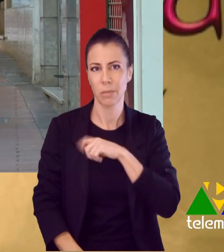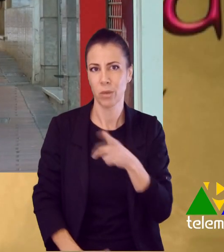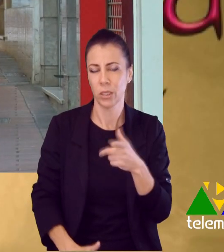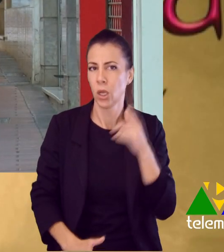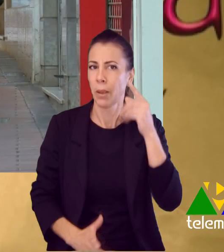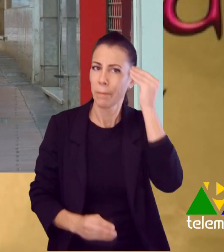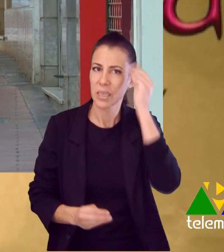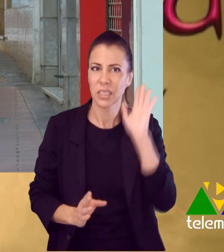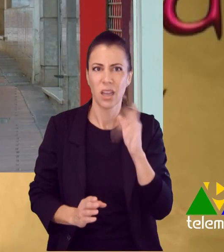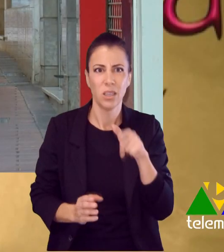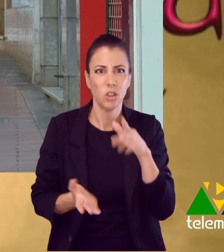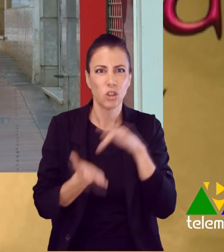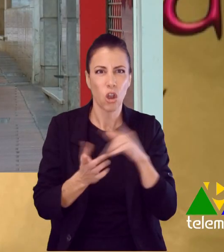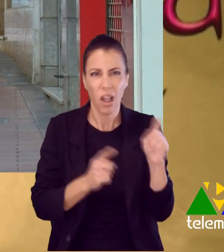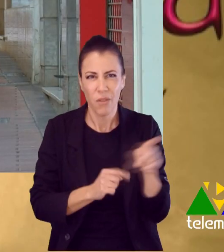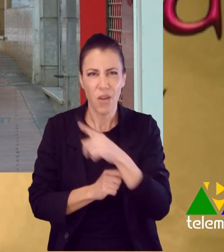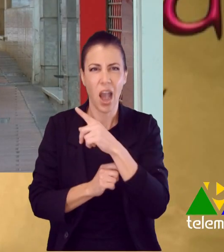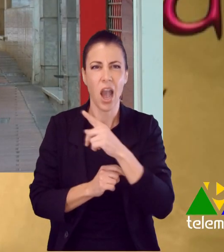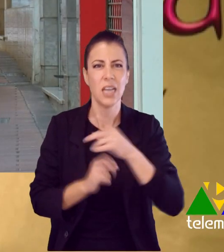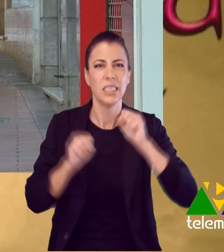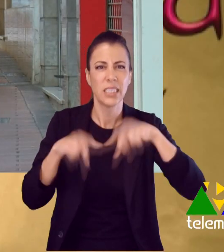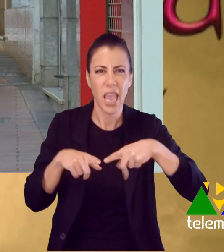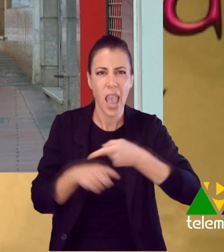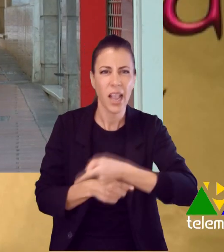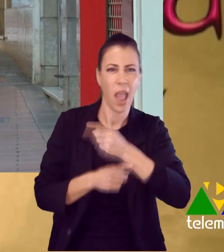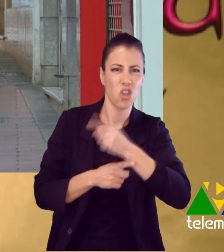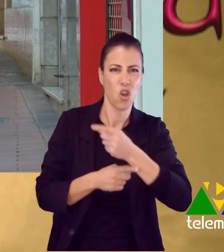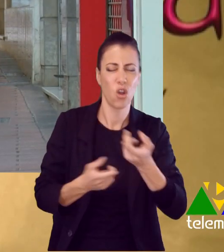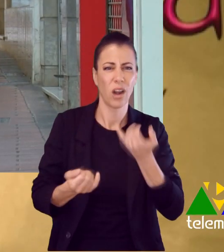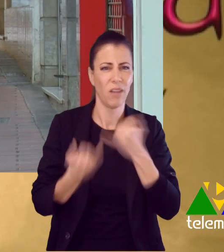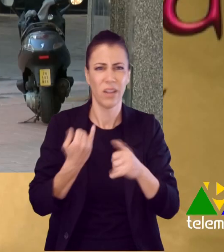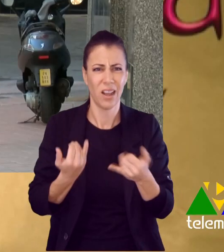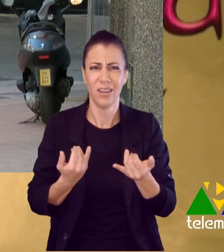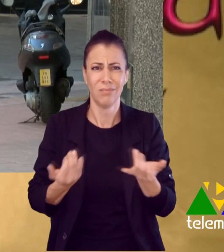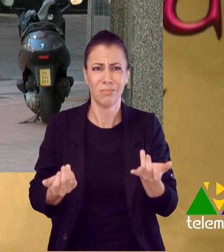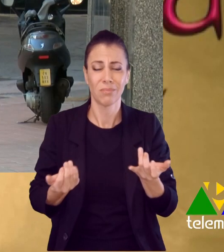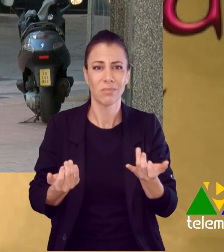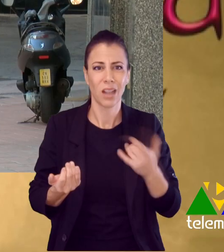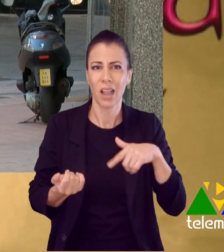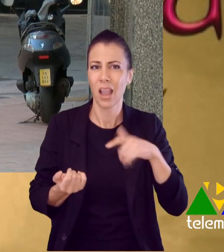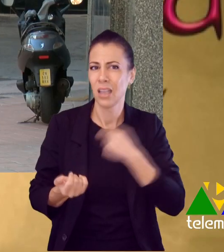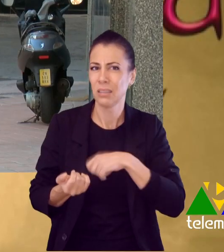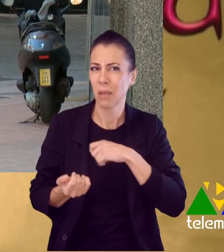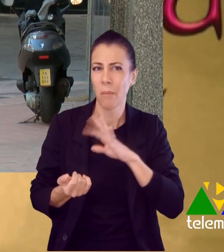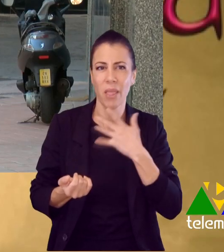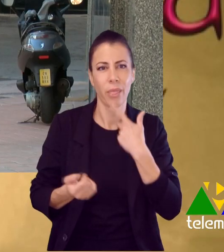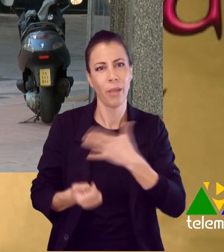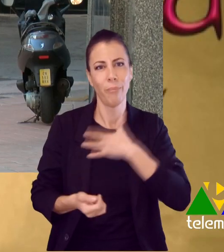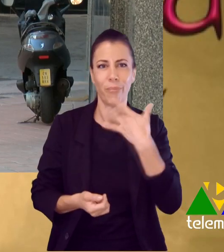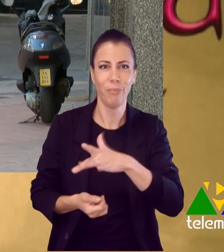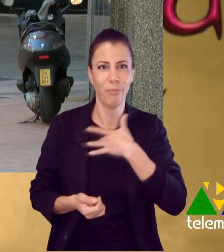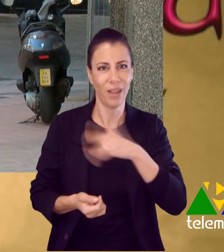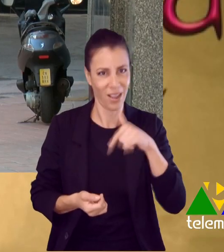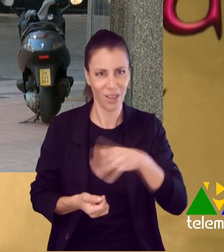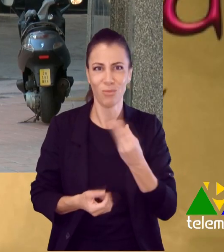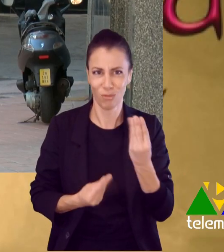deshonra, ¿no? El llegar allí sin cañones y sin nada, que puede parecer caricaturesco, sí.